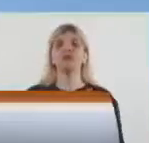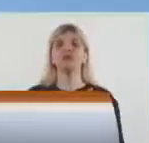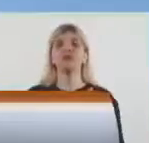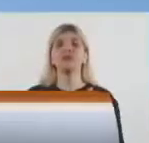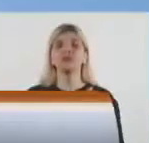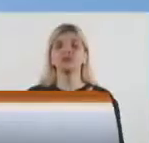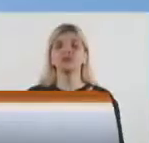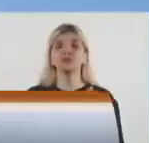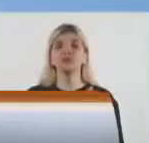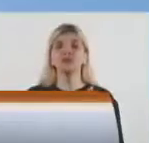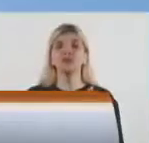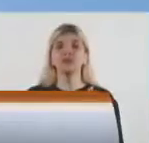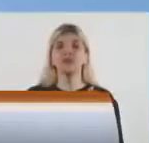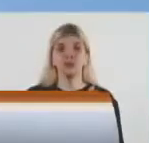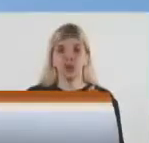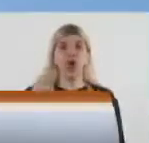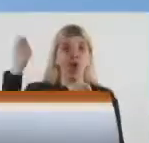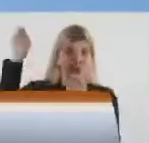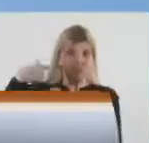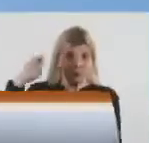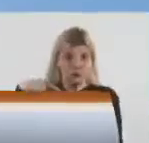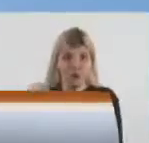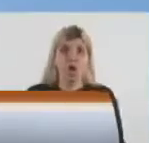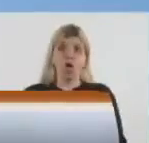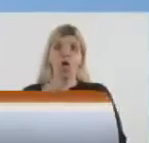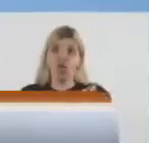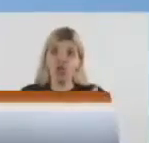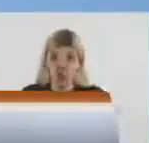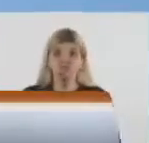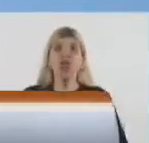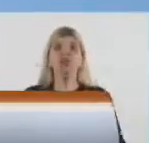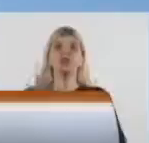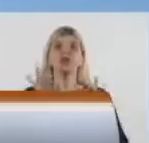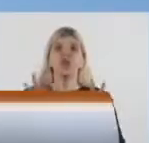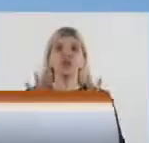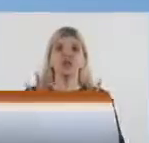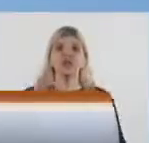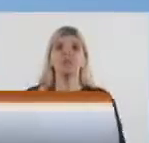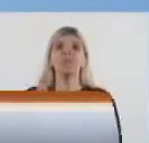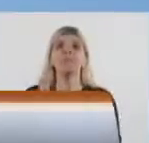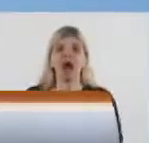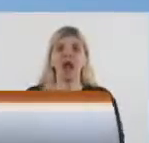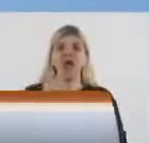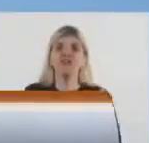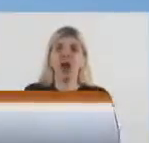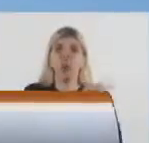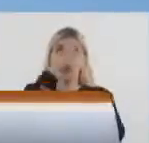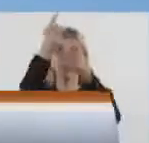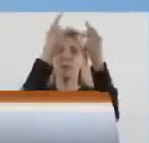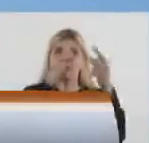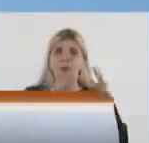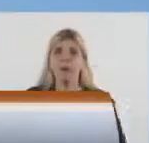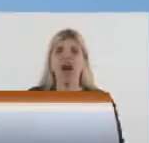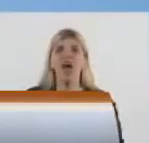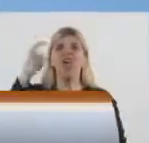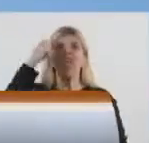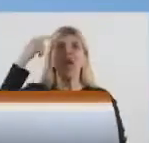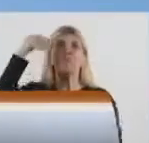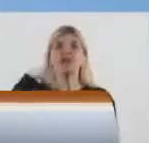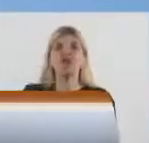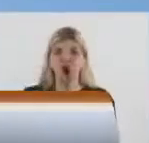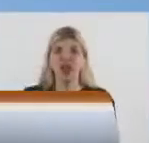con las dosis suficientes para vacunar entre enero y febrero a 10 millones de argentinos y